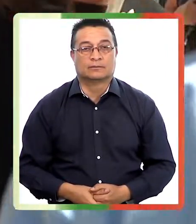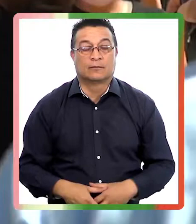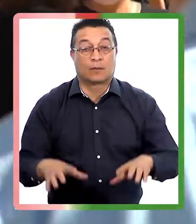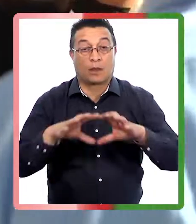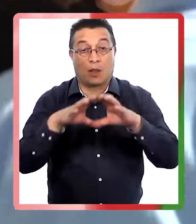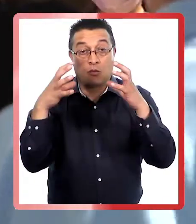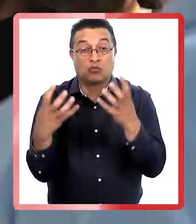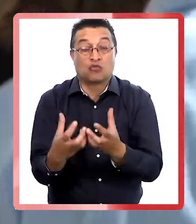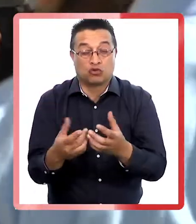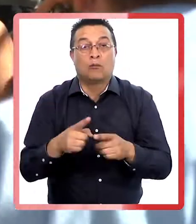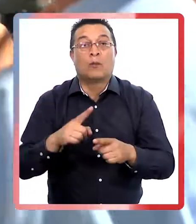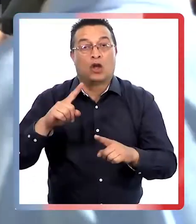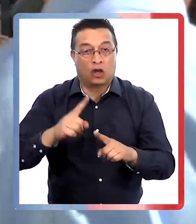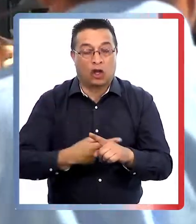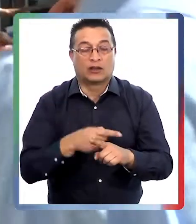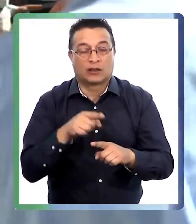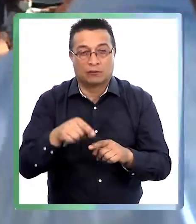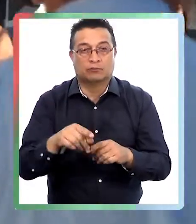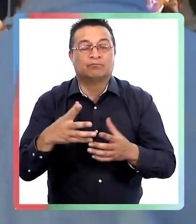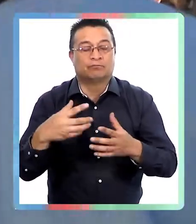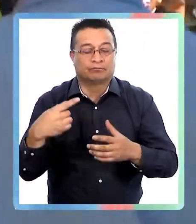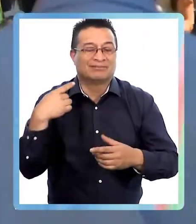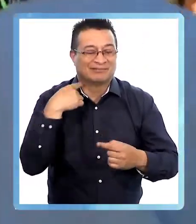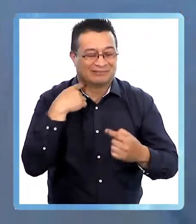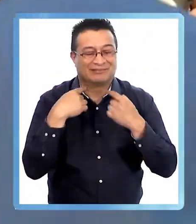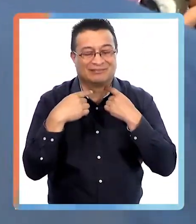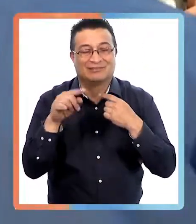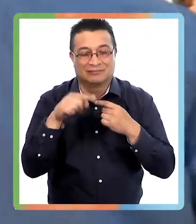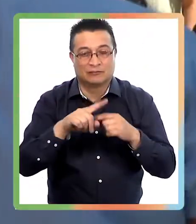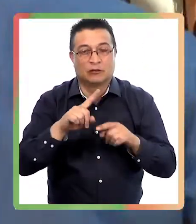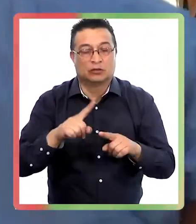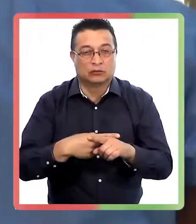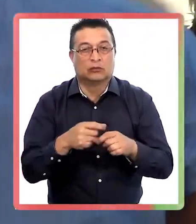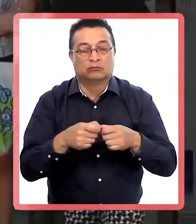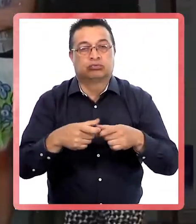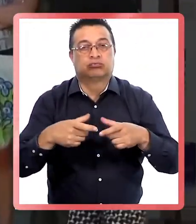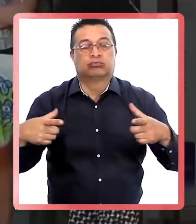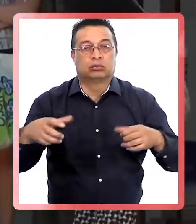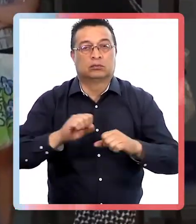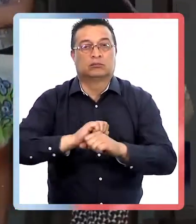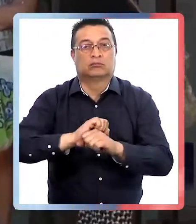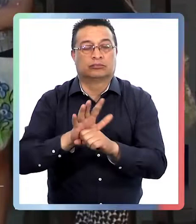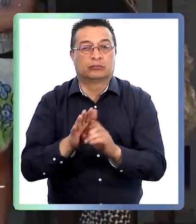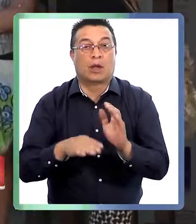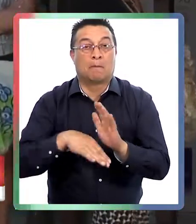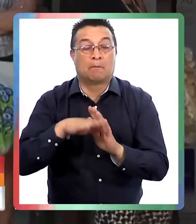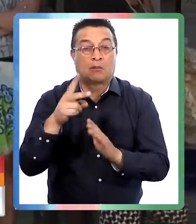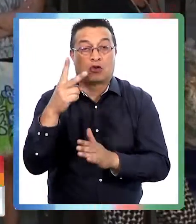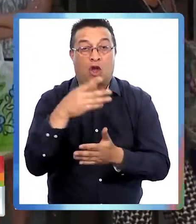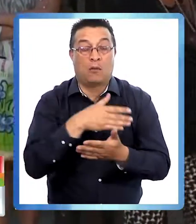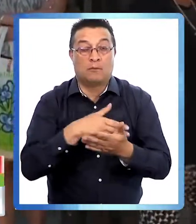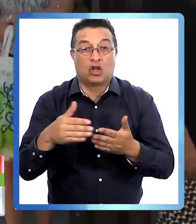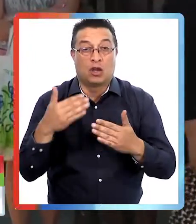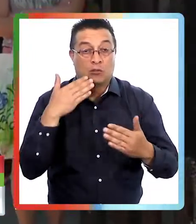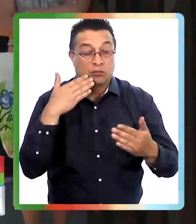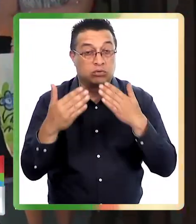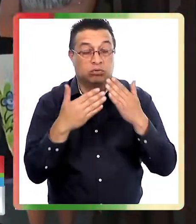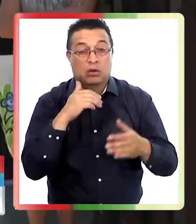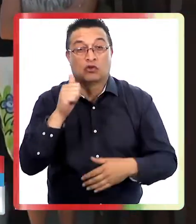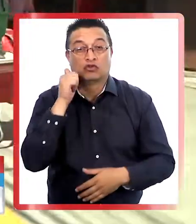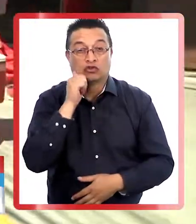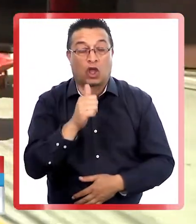El mundo atraviesa nuevamente por el oscuro callejón de una nueva ola de esta pandemia, con más de 2 millones de contagios cada